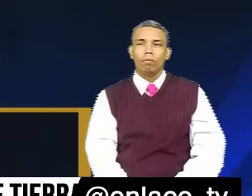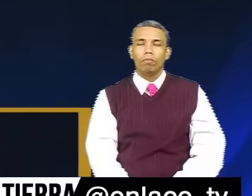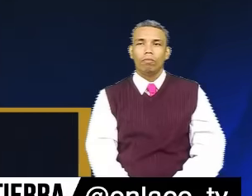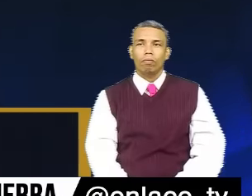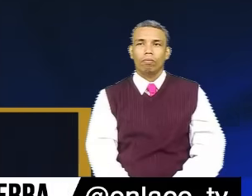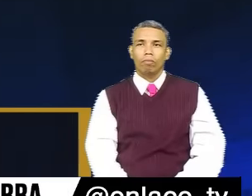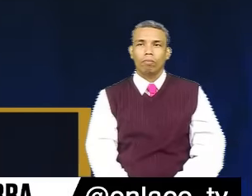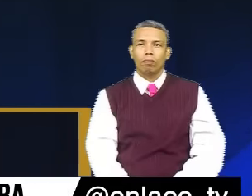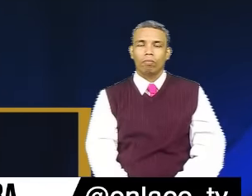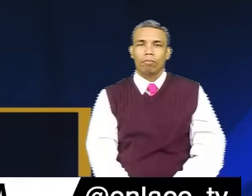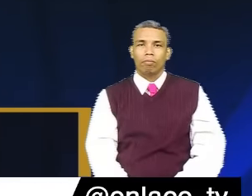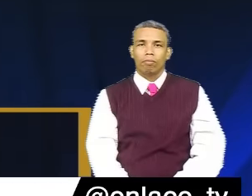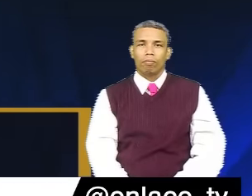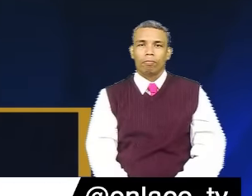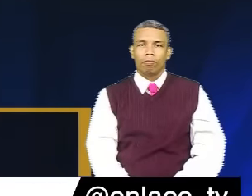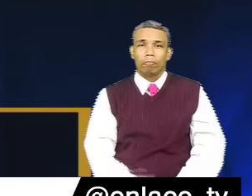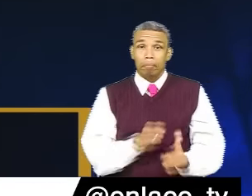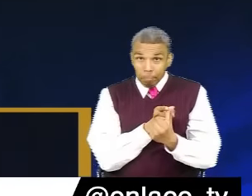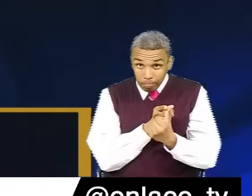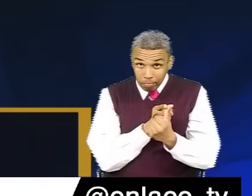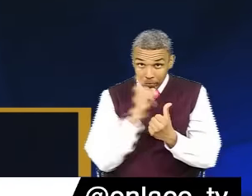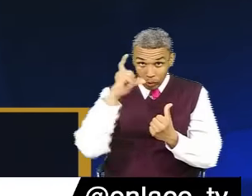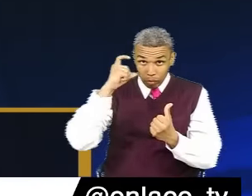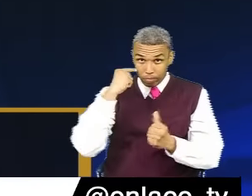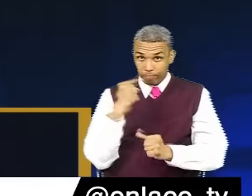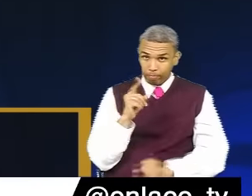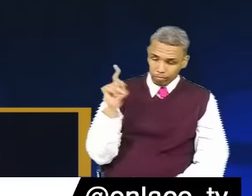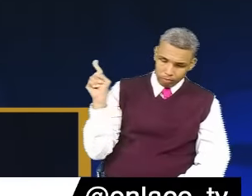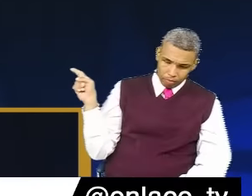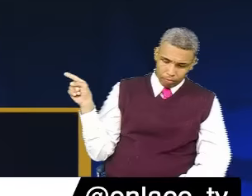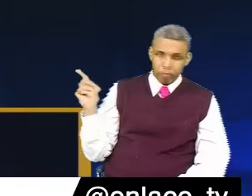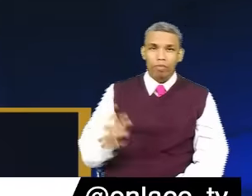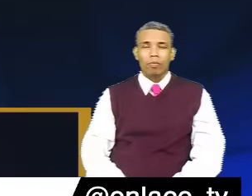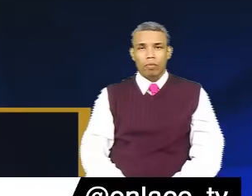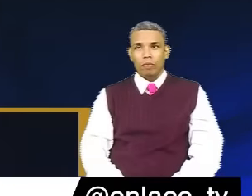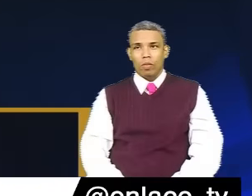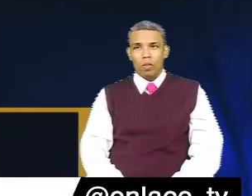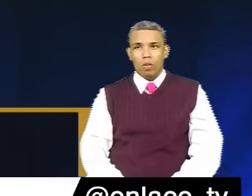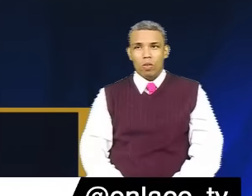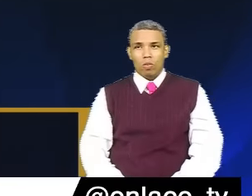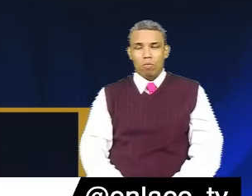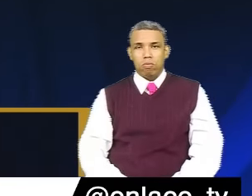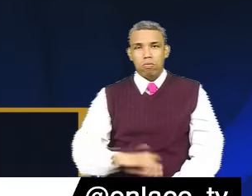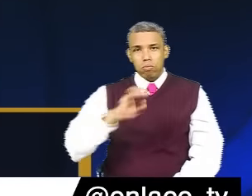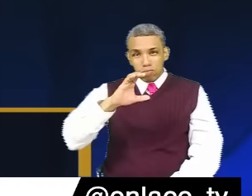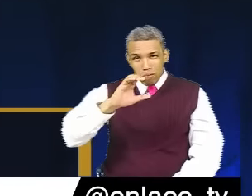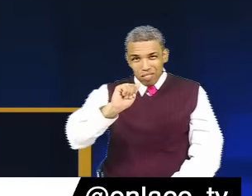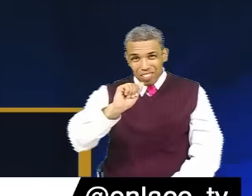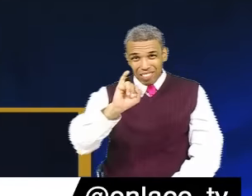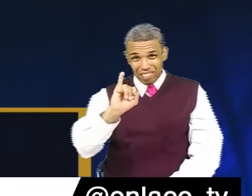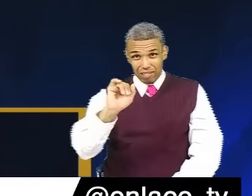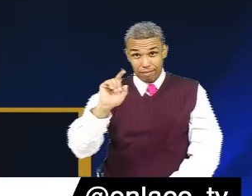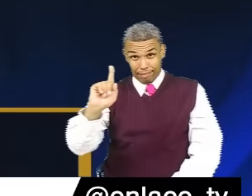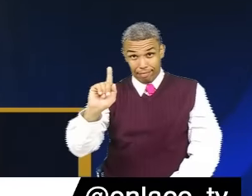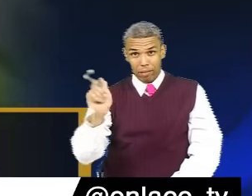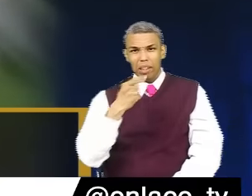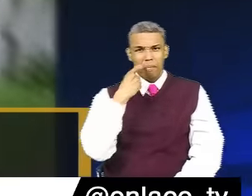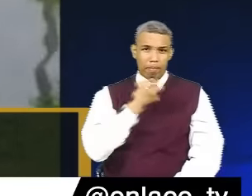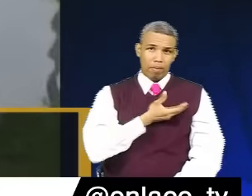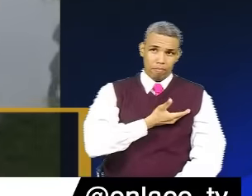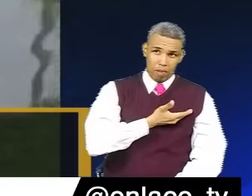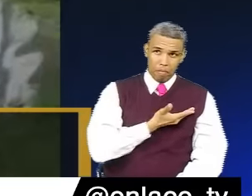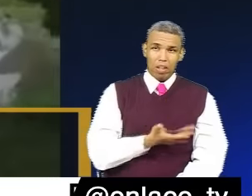La primera denuncia tiene que ver con la problemática que se presenta en el Centro de Atención Integral a la Familia CAIF de la Comuna 3, donde los padres de familia